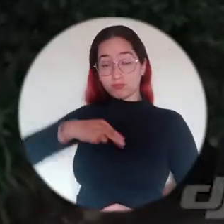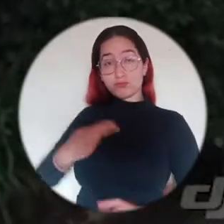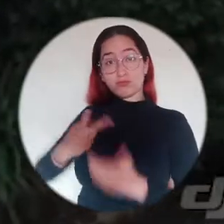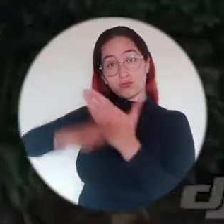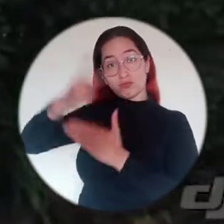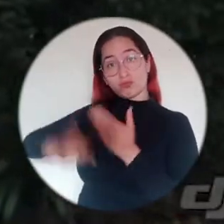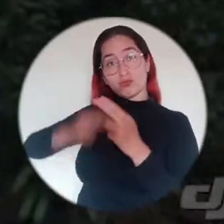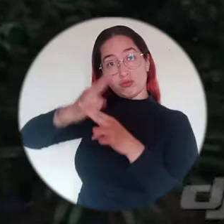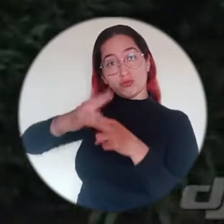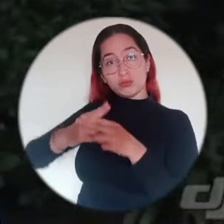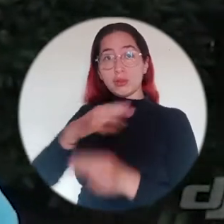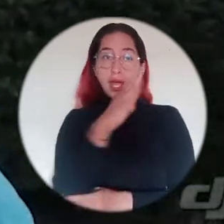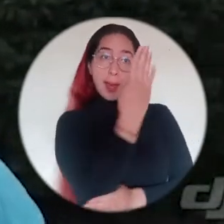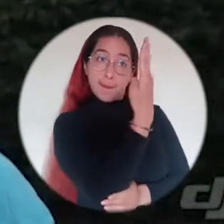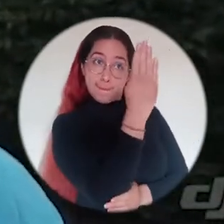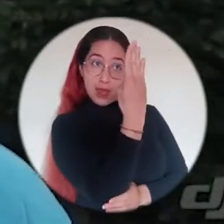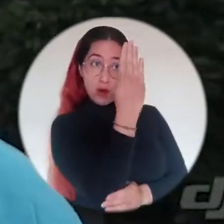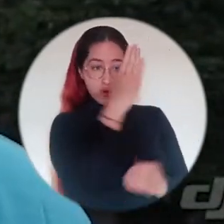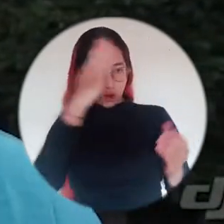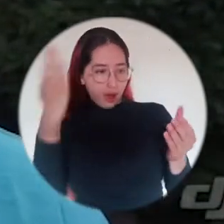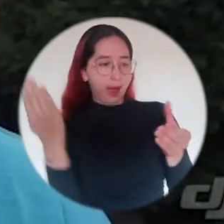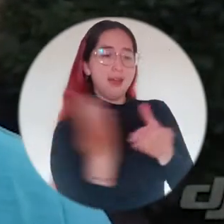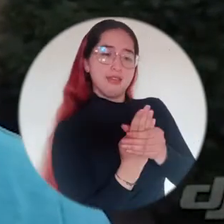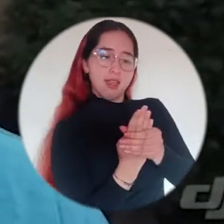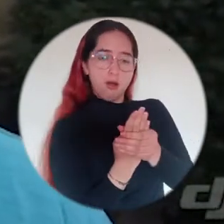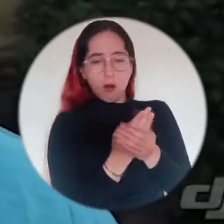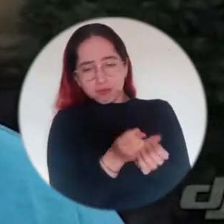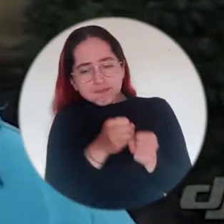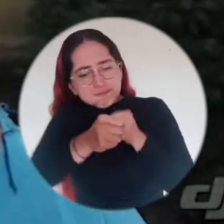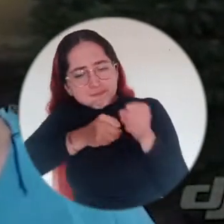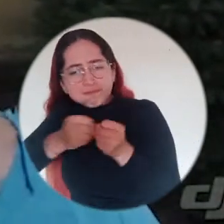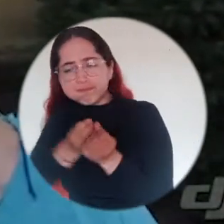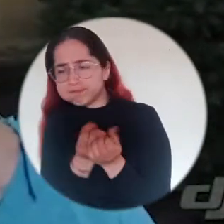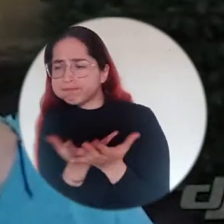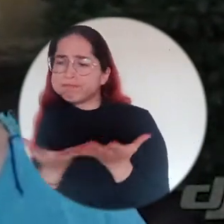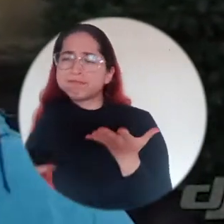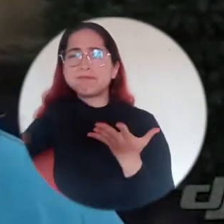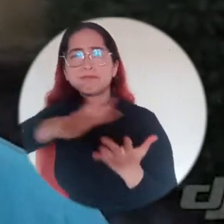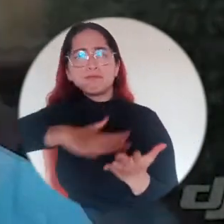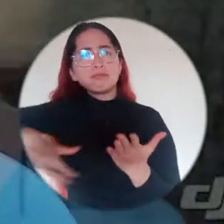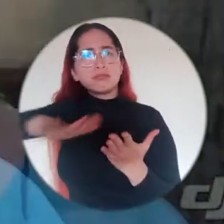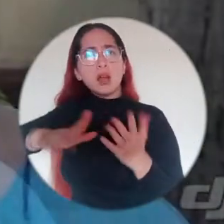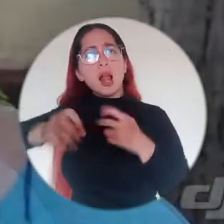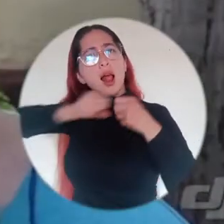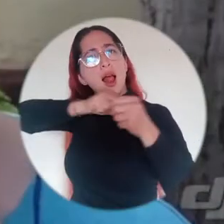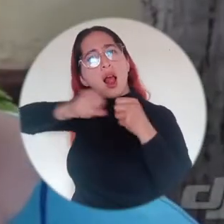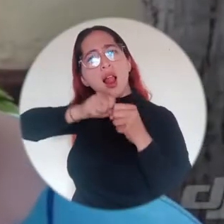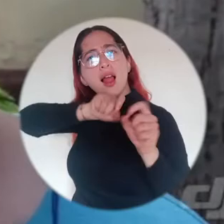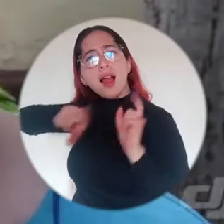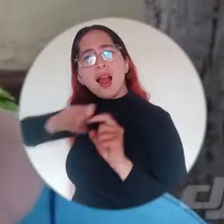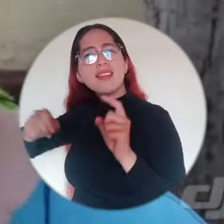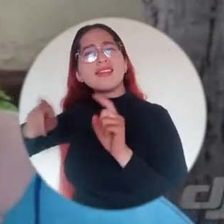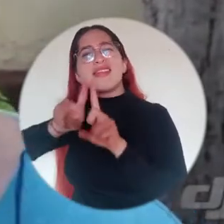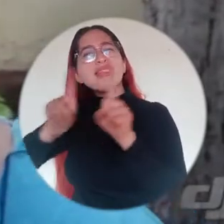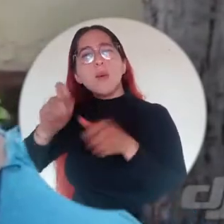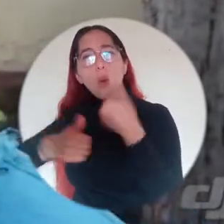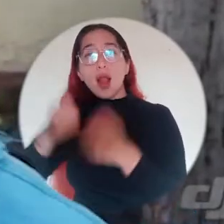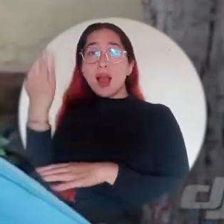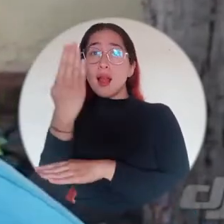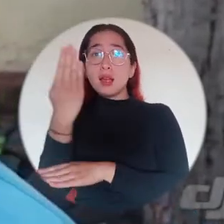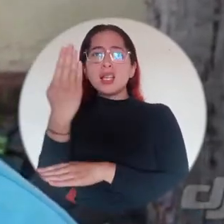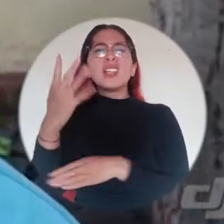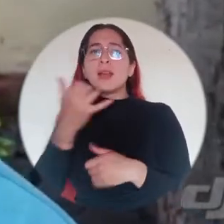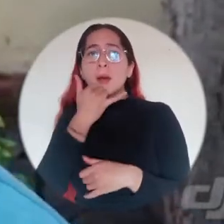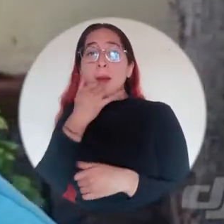Nuestro proyecto se llama El Espejo, Archivo de Entrevistas sobre Cine. Han pasado 14 años, 15